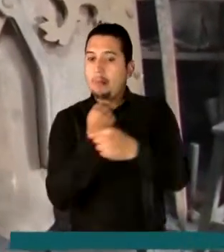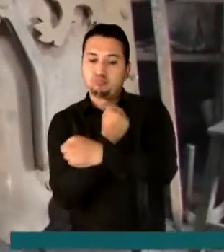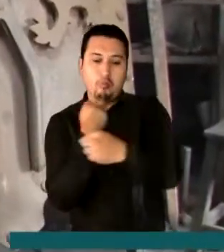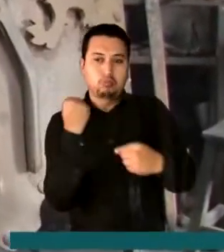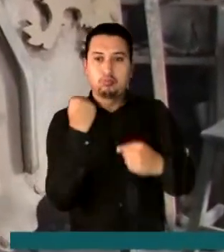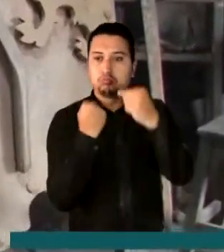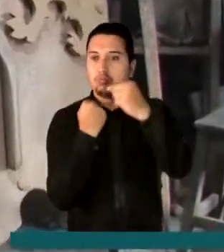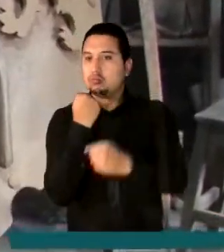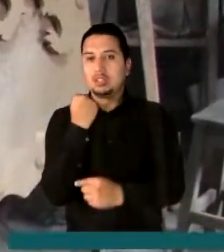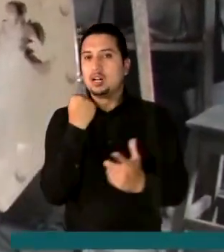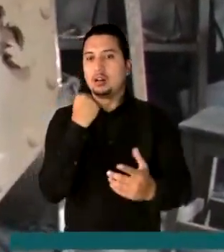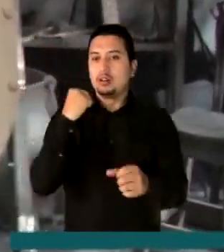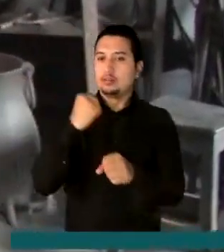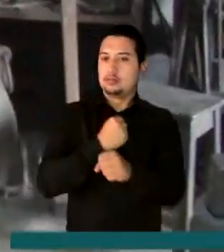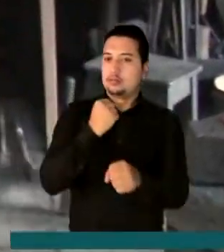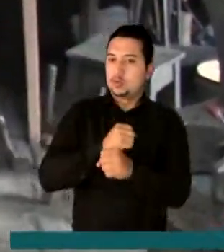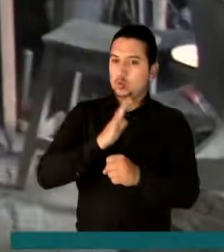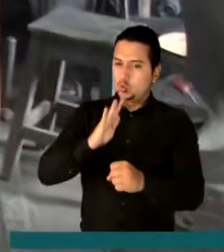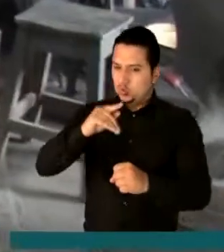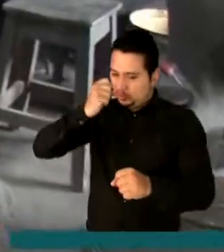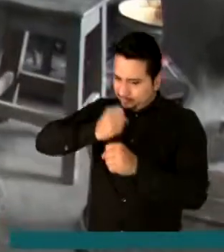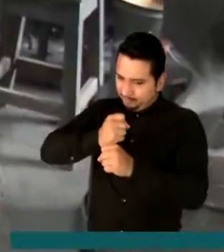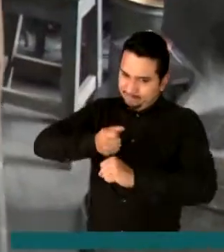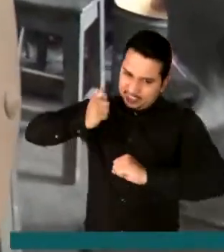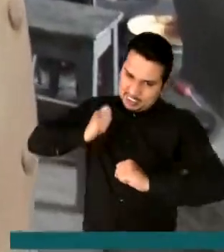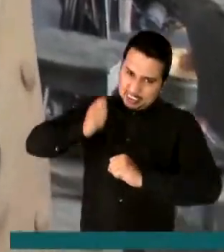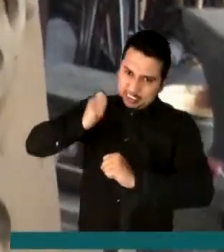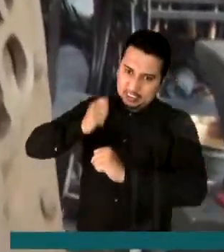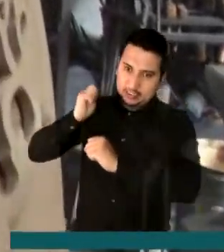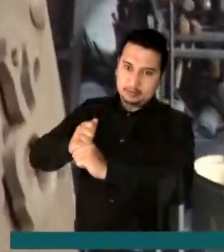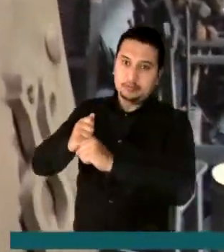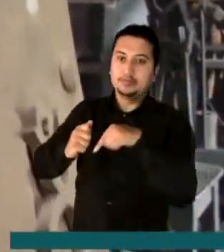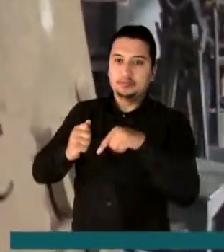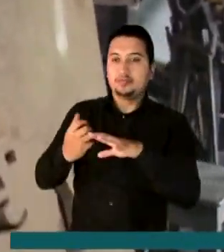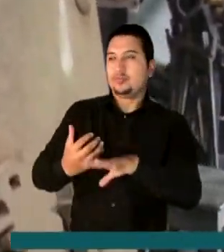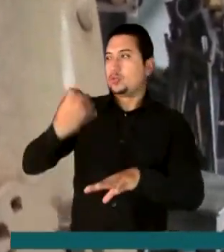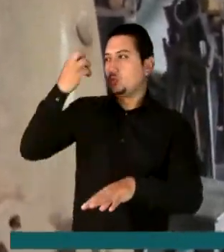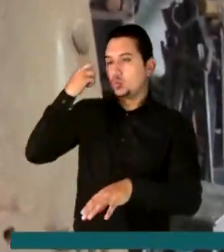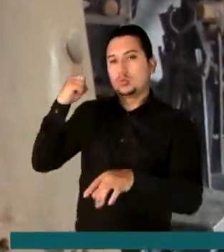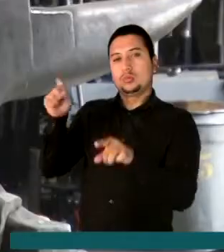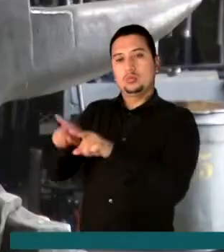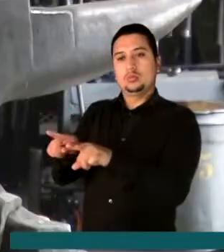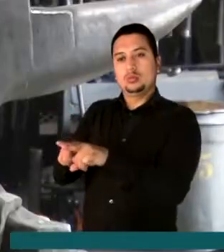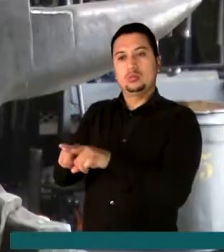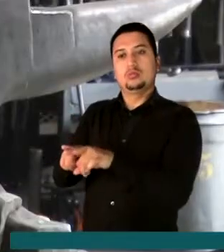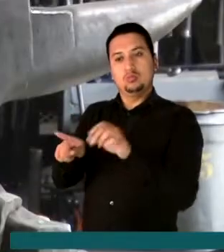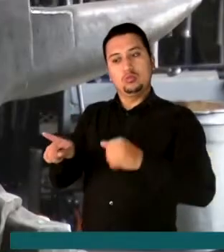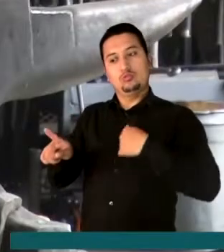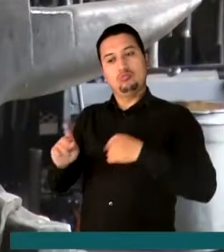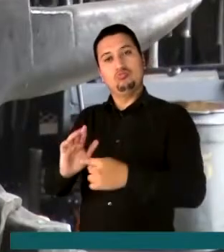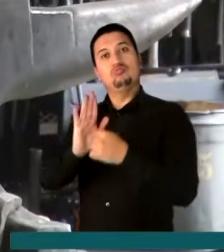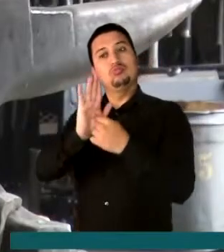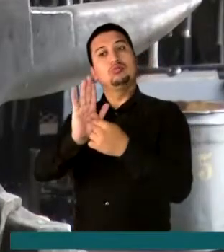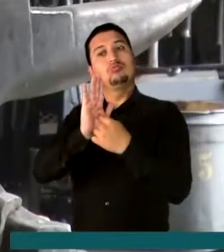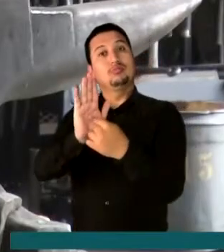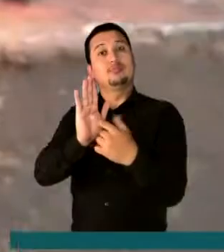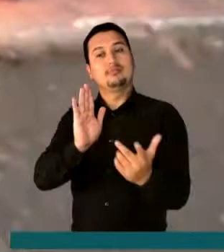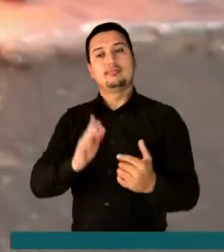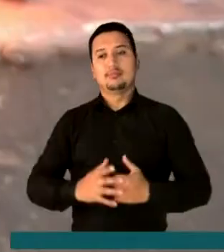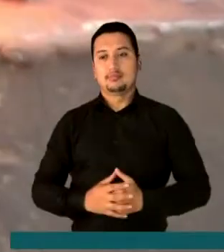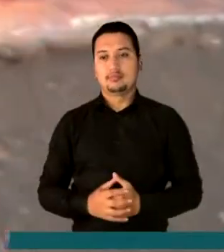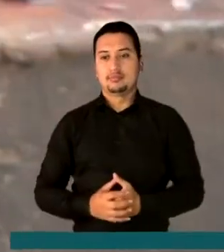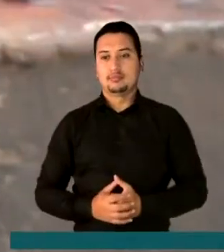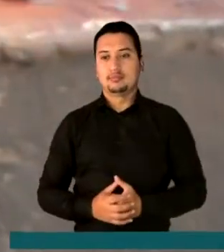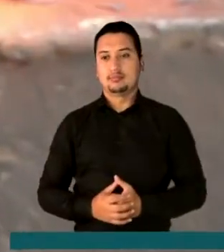y representa en sus imágenes el oficio de los herreros. Es el mismo espíritu de estas bodegas antiguas, poder recrear acá las cosas.